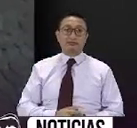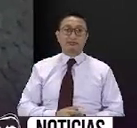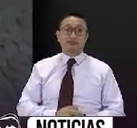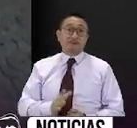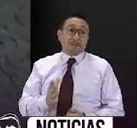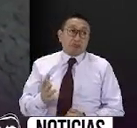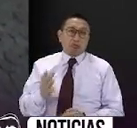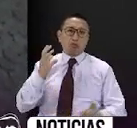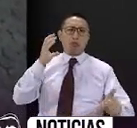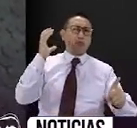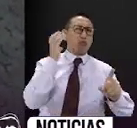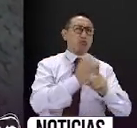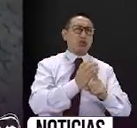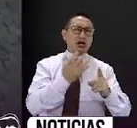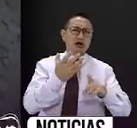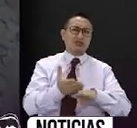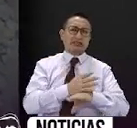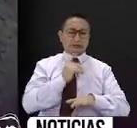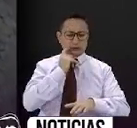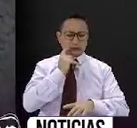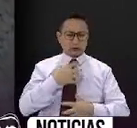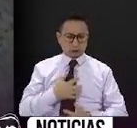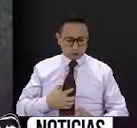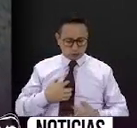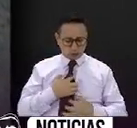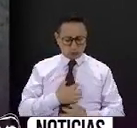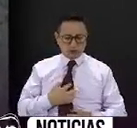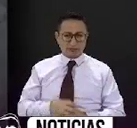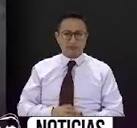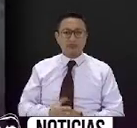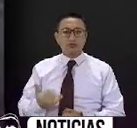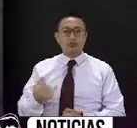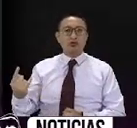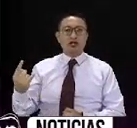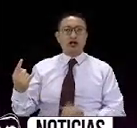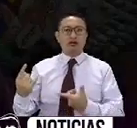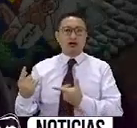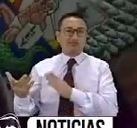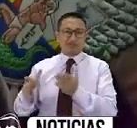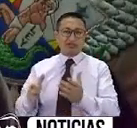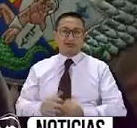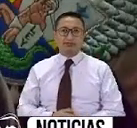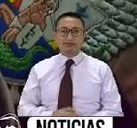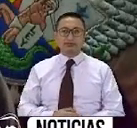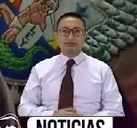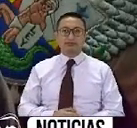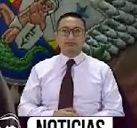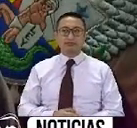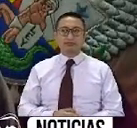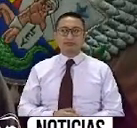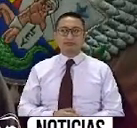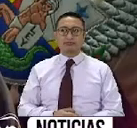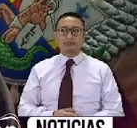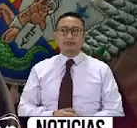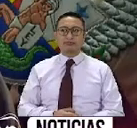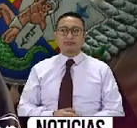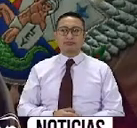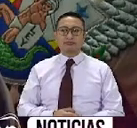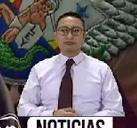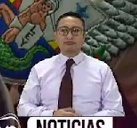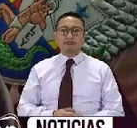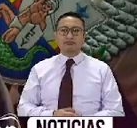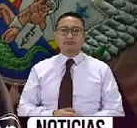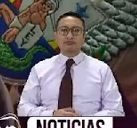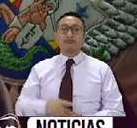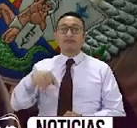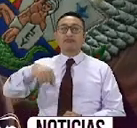reclamos, quizá rencores pasados, que lo llevaron a tomar la fatal decisión. De acuerdo al resultado del protocolo de autopsia, se conoce que la causa